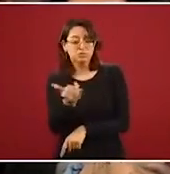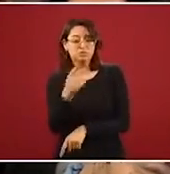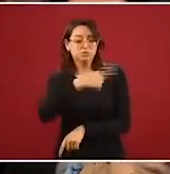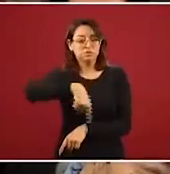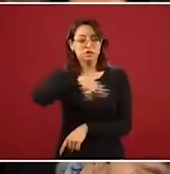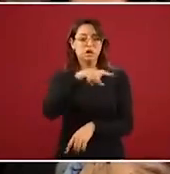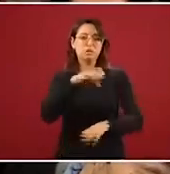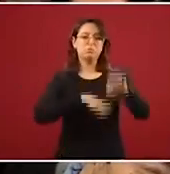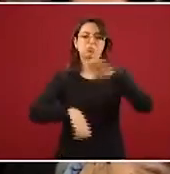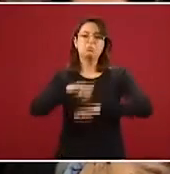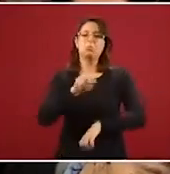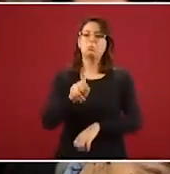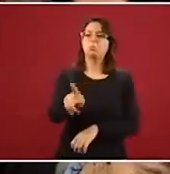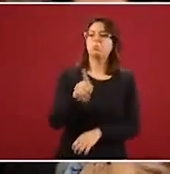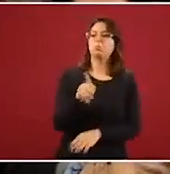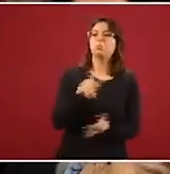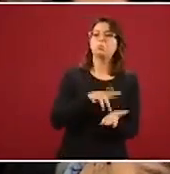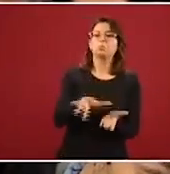empresarios.